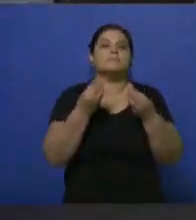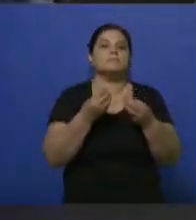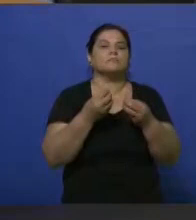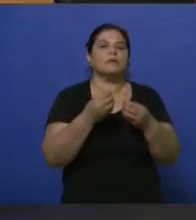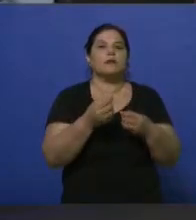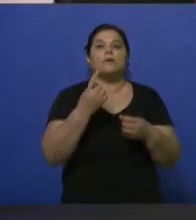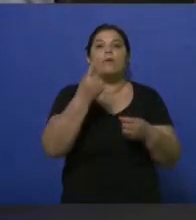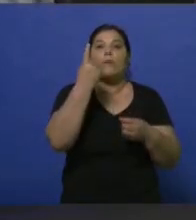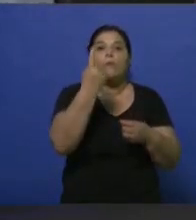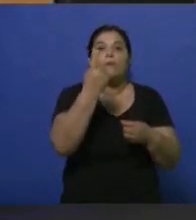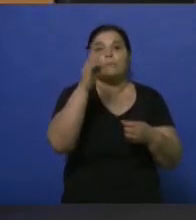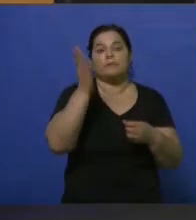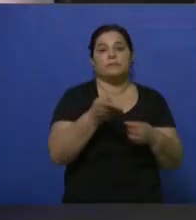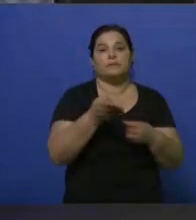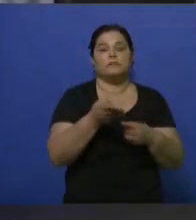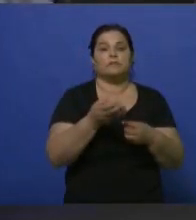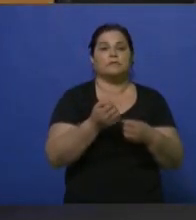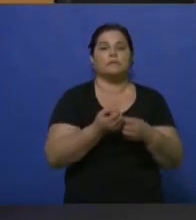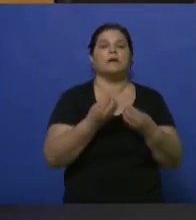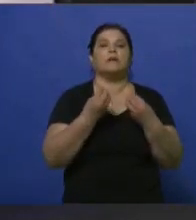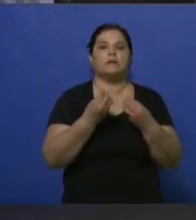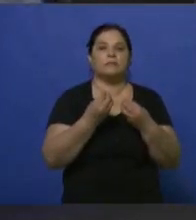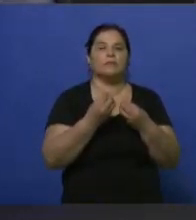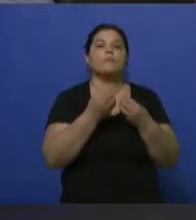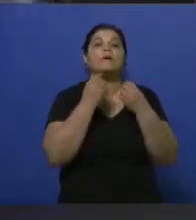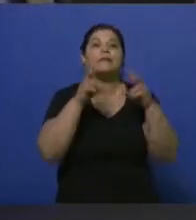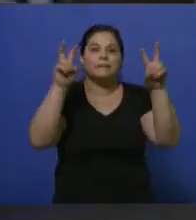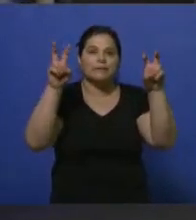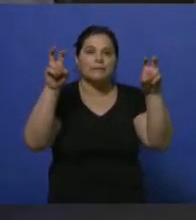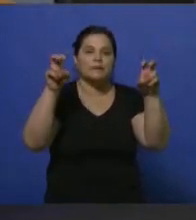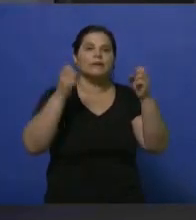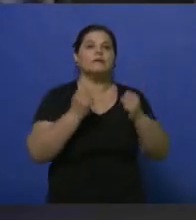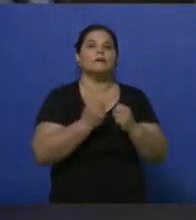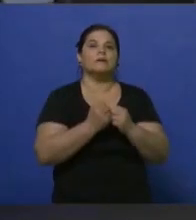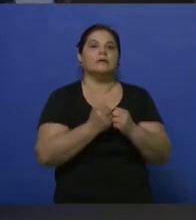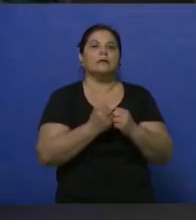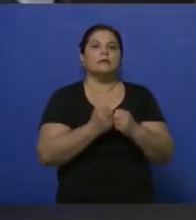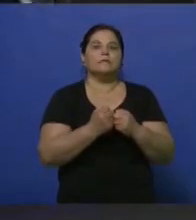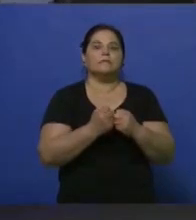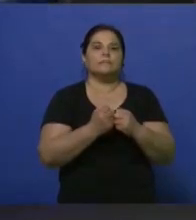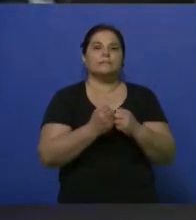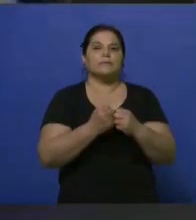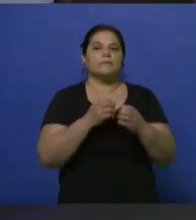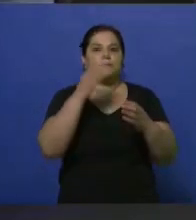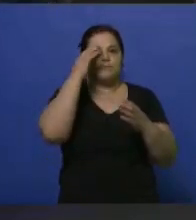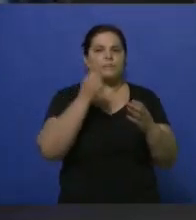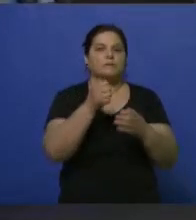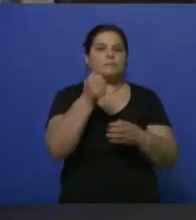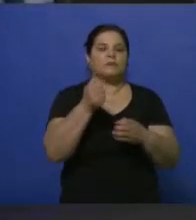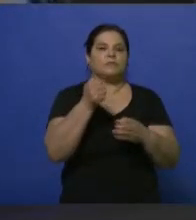mil pesos. El 1%. Ahora, el tema es, si vos tenés 15 millones de pesos, vas a armar todo un